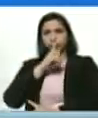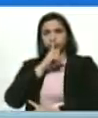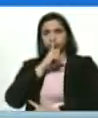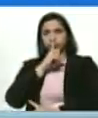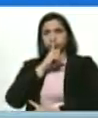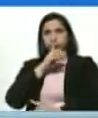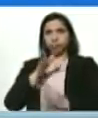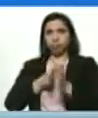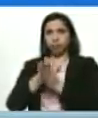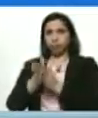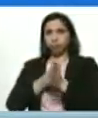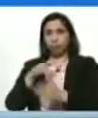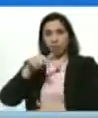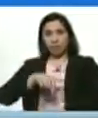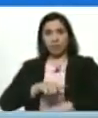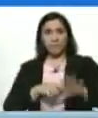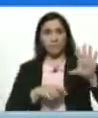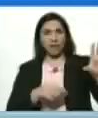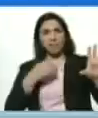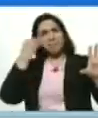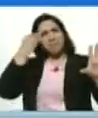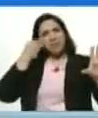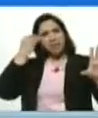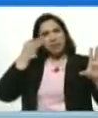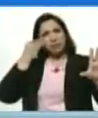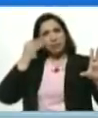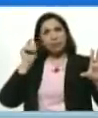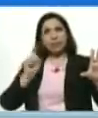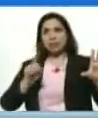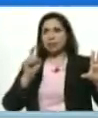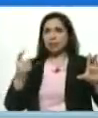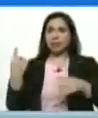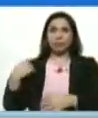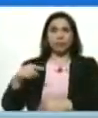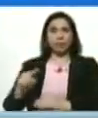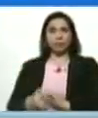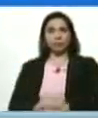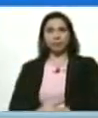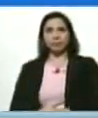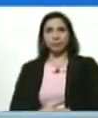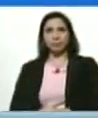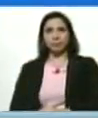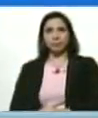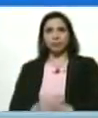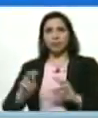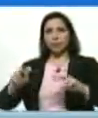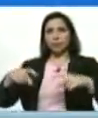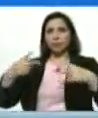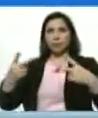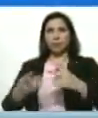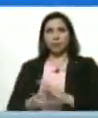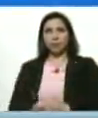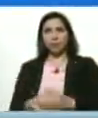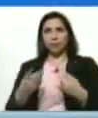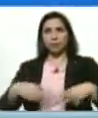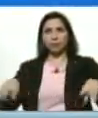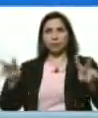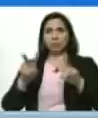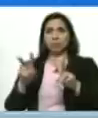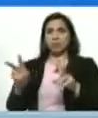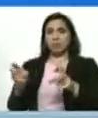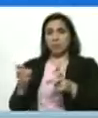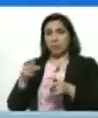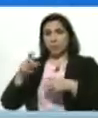el país creo que es necesario tener una revalorización de este